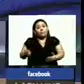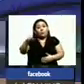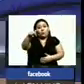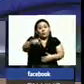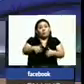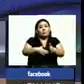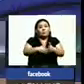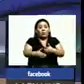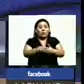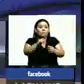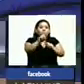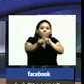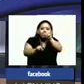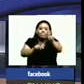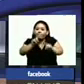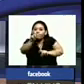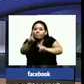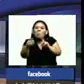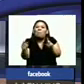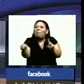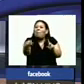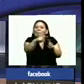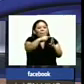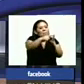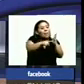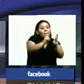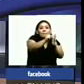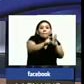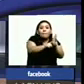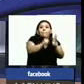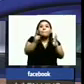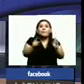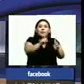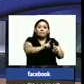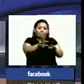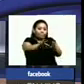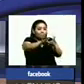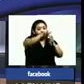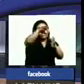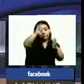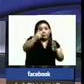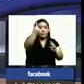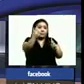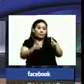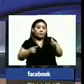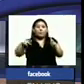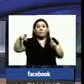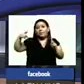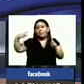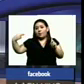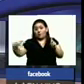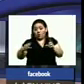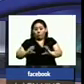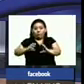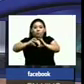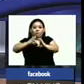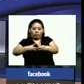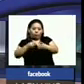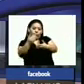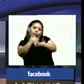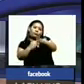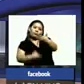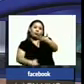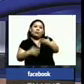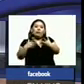iniciaron las entrevistas a los aspirantes a procurador para la defensa de los derechos humanos, la subcomisión encargada del análisis de los perfiles prevé